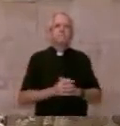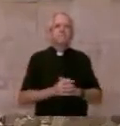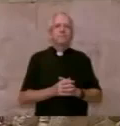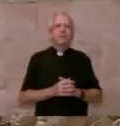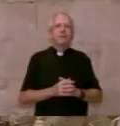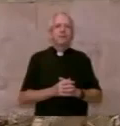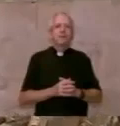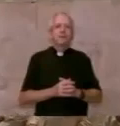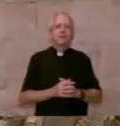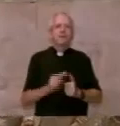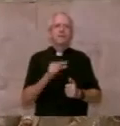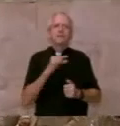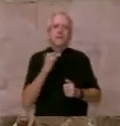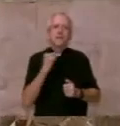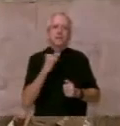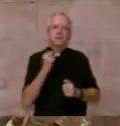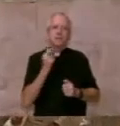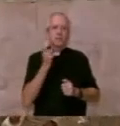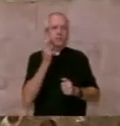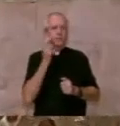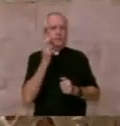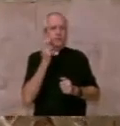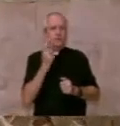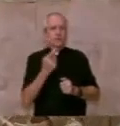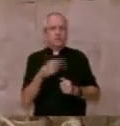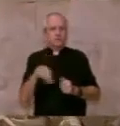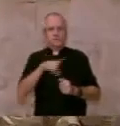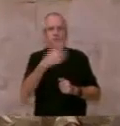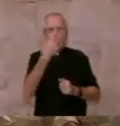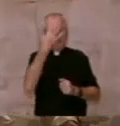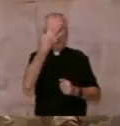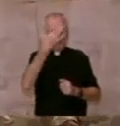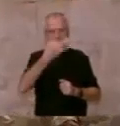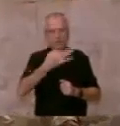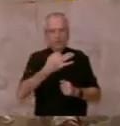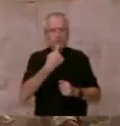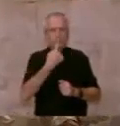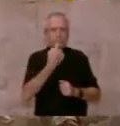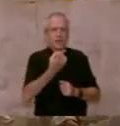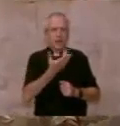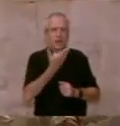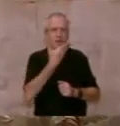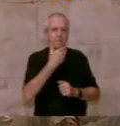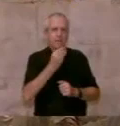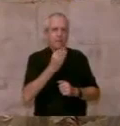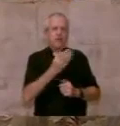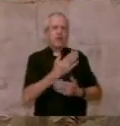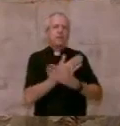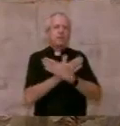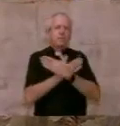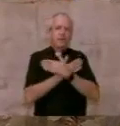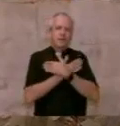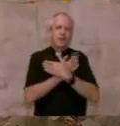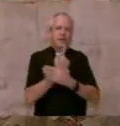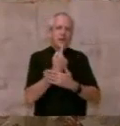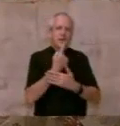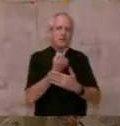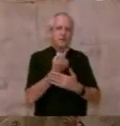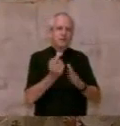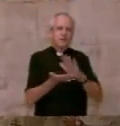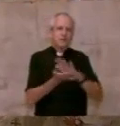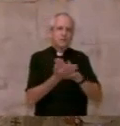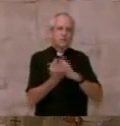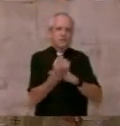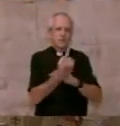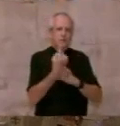El atónito sacerdote manifestó el temor de no ser creído cuando refiriera el portento, pero la Virgen María le hizo notar que no estaba